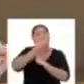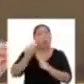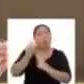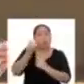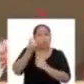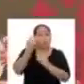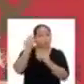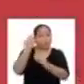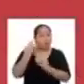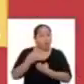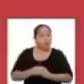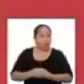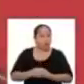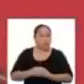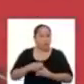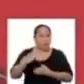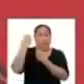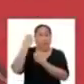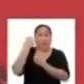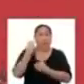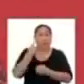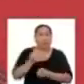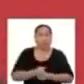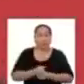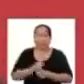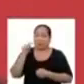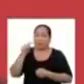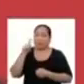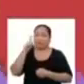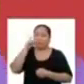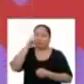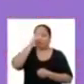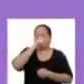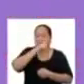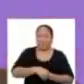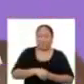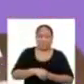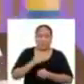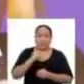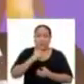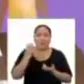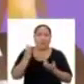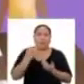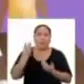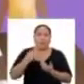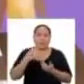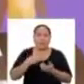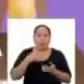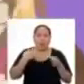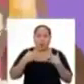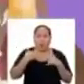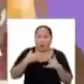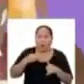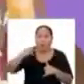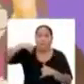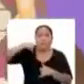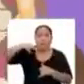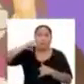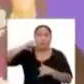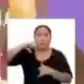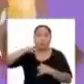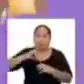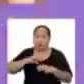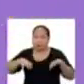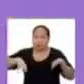¿no? La economía es muy, pero muy compleja. No es como jugar Monopolio en una tarde familiar. Yo compro